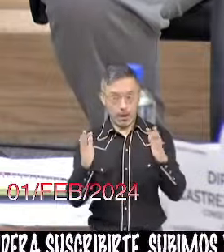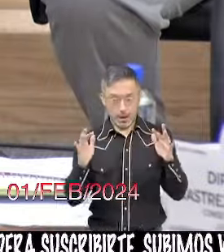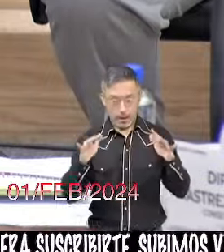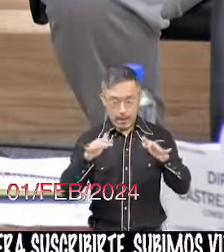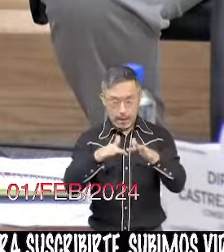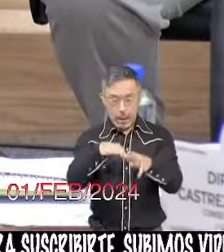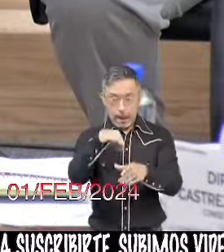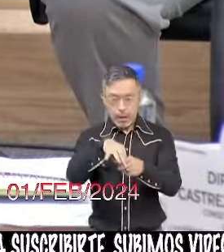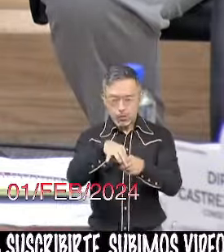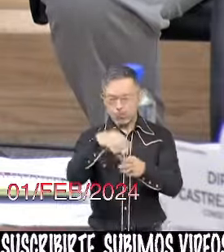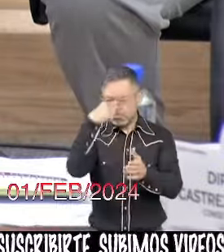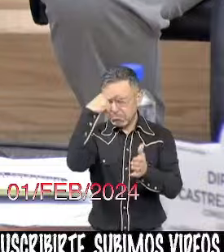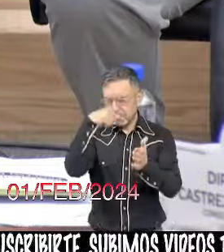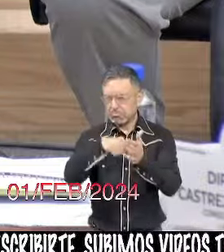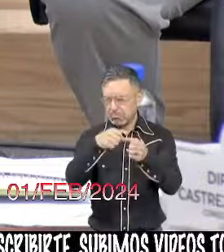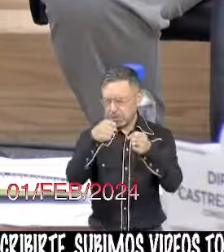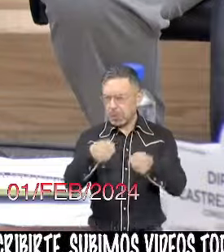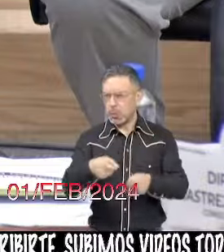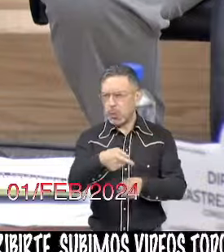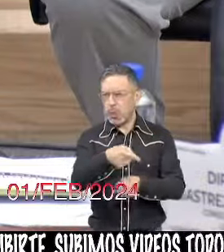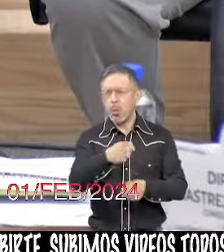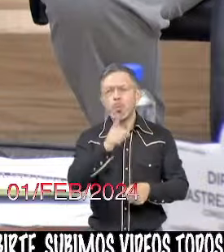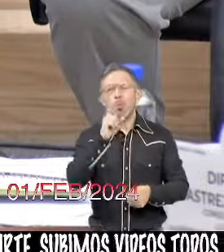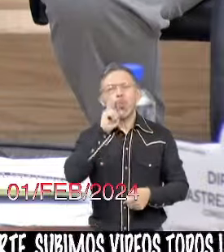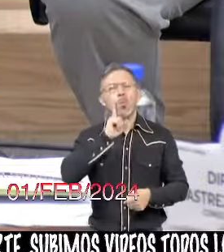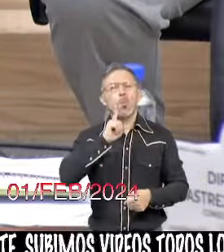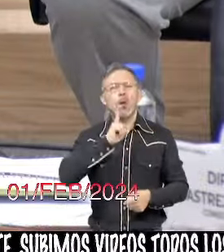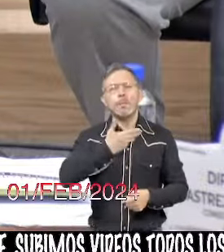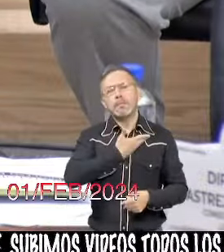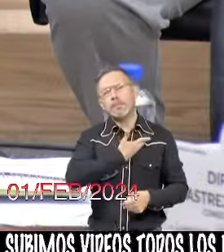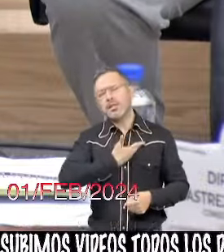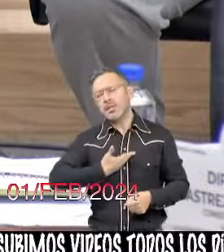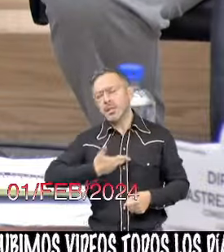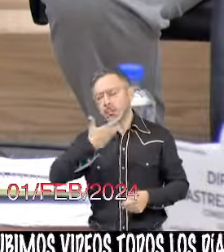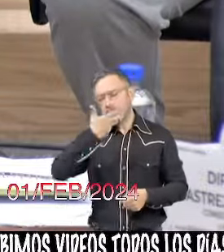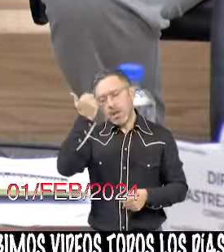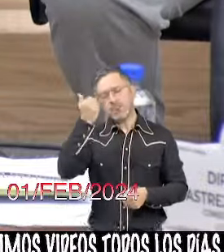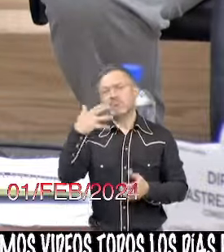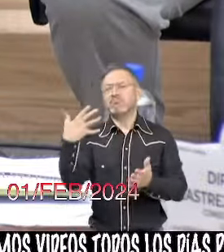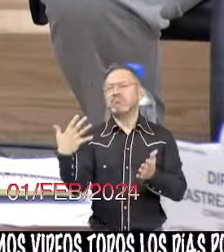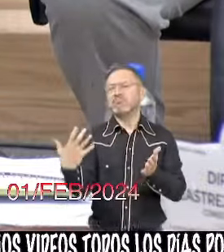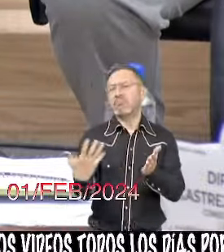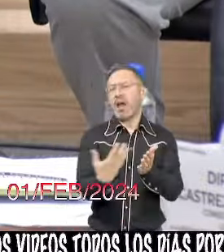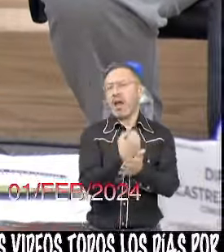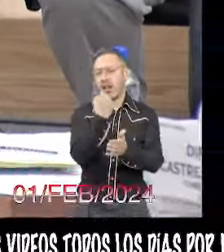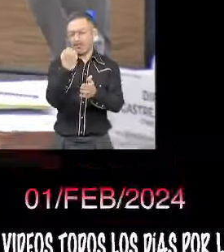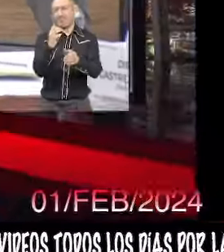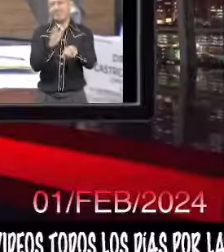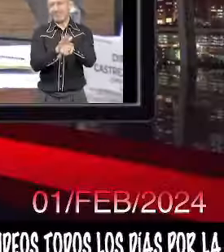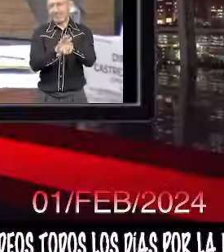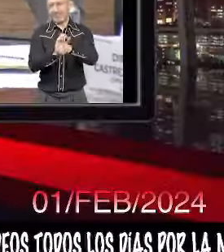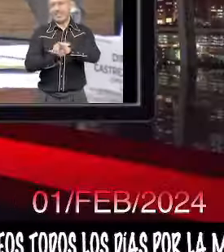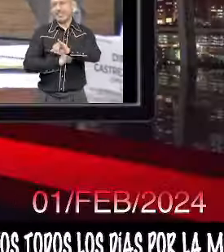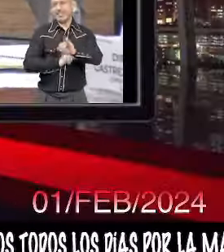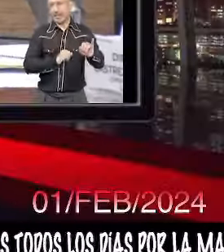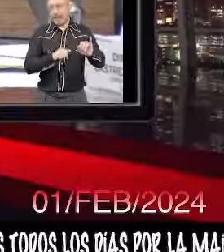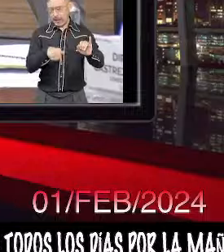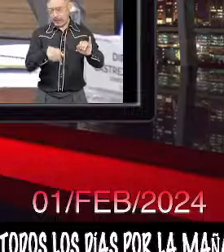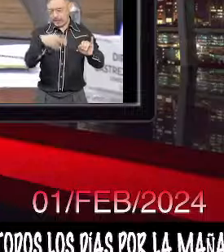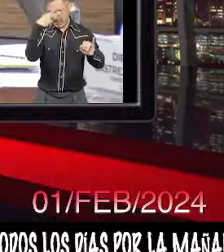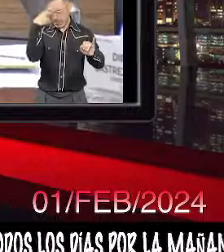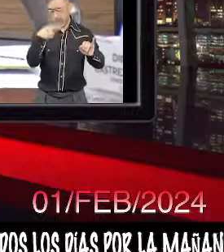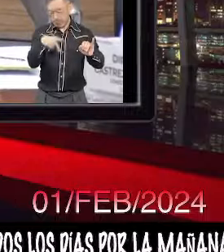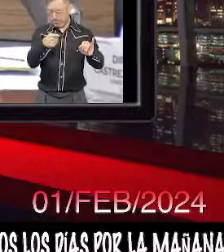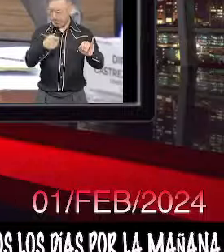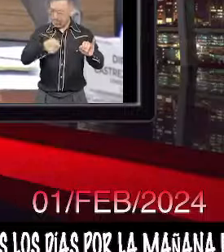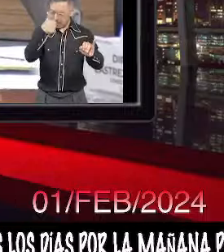a la primera mujer presidenta de izquierda en este país, pues es importante